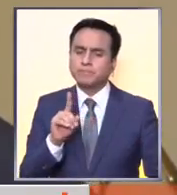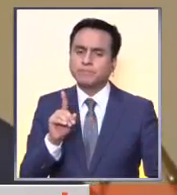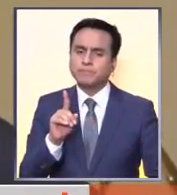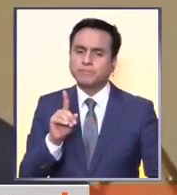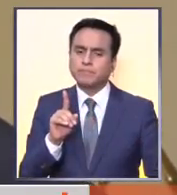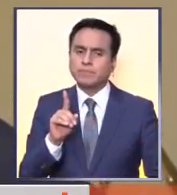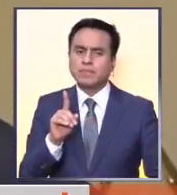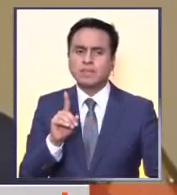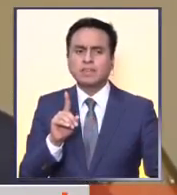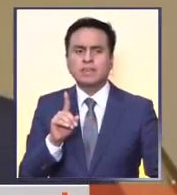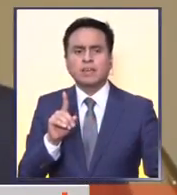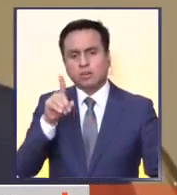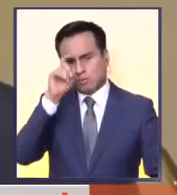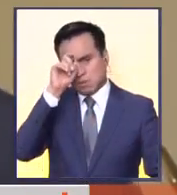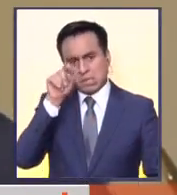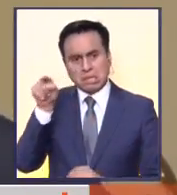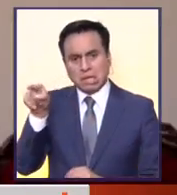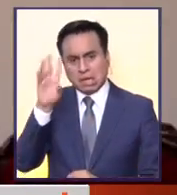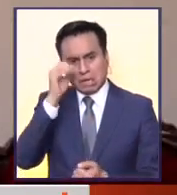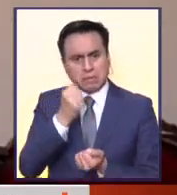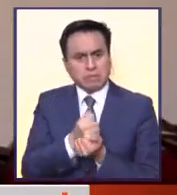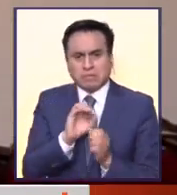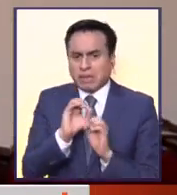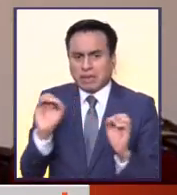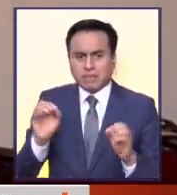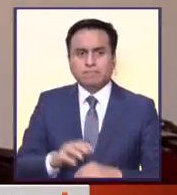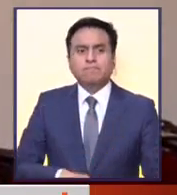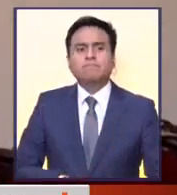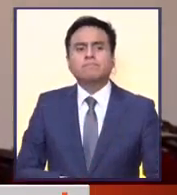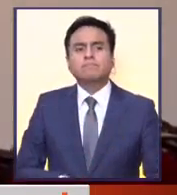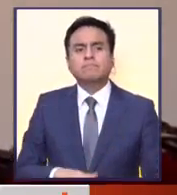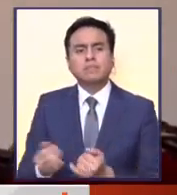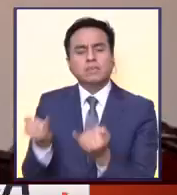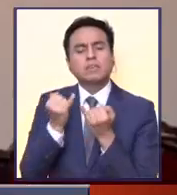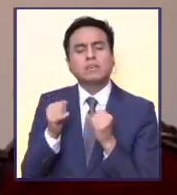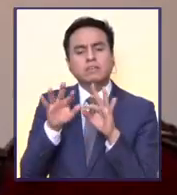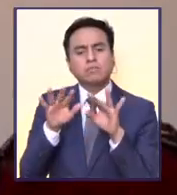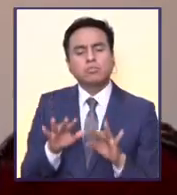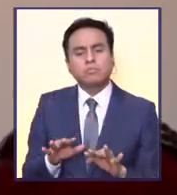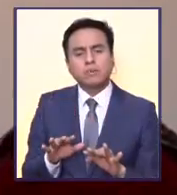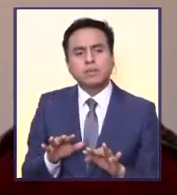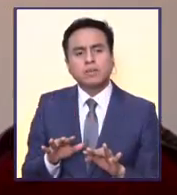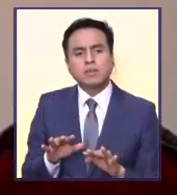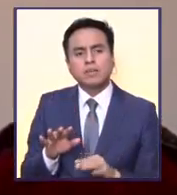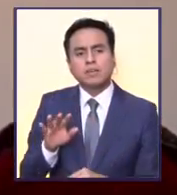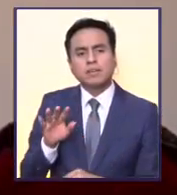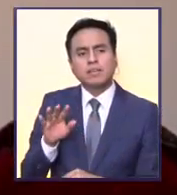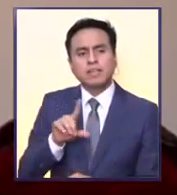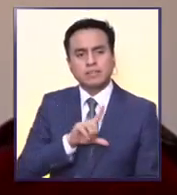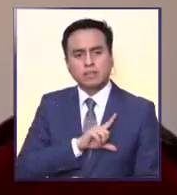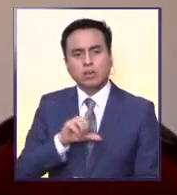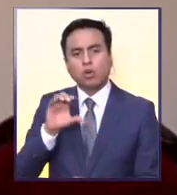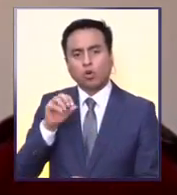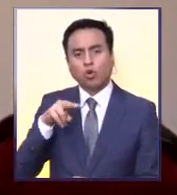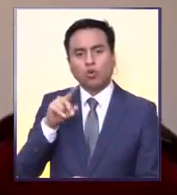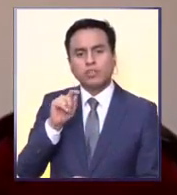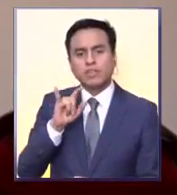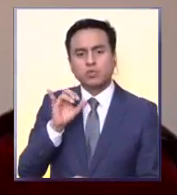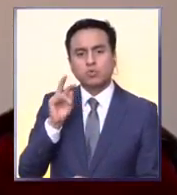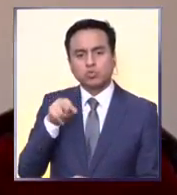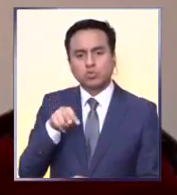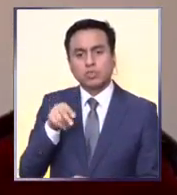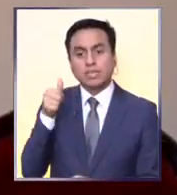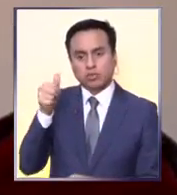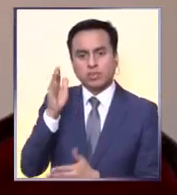fue para el hospital el informe del elíseo de constitución el director tiene